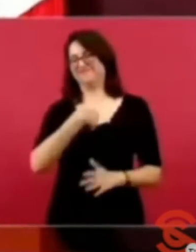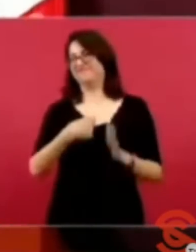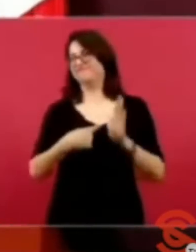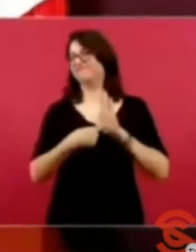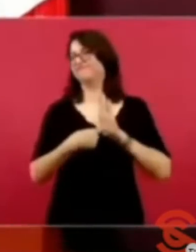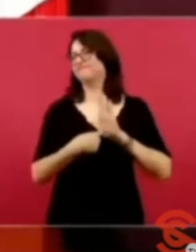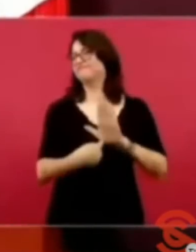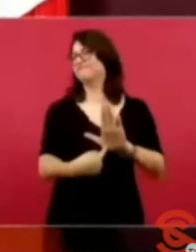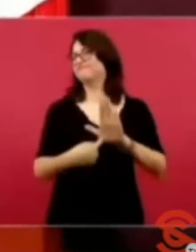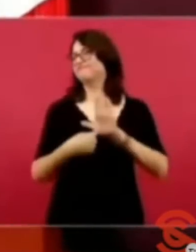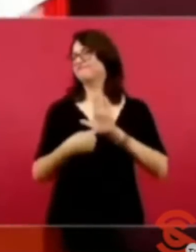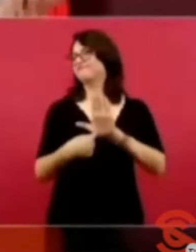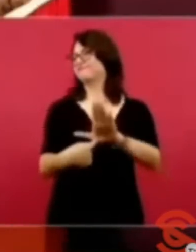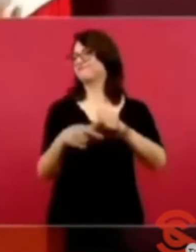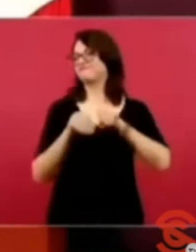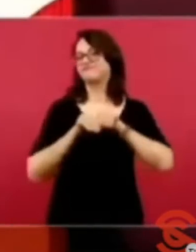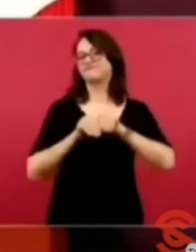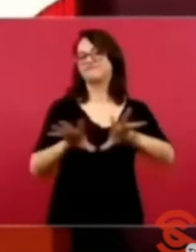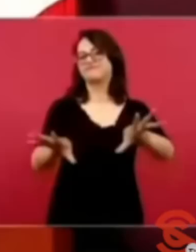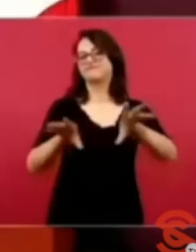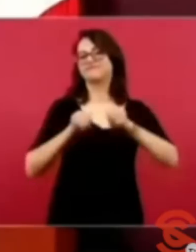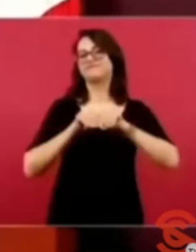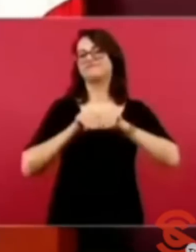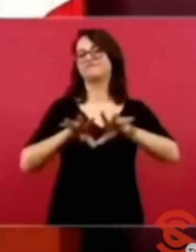Pero como decía Ponciano Arriaga,